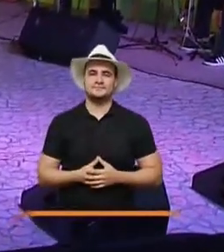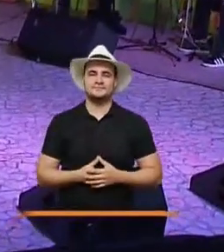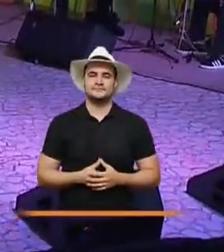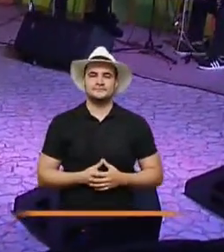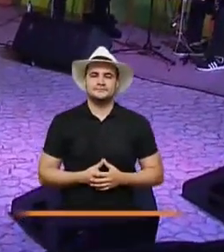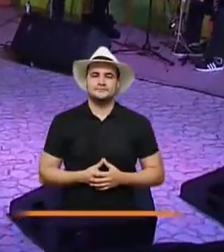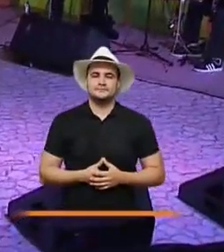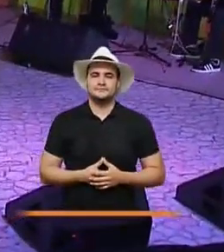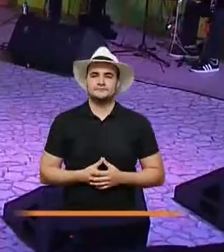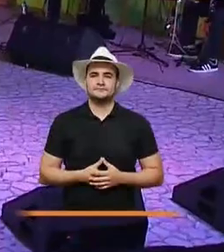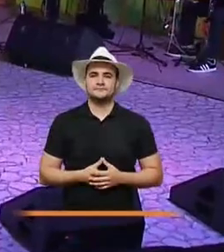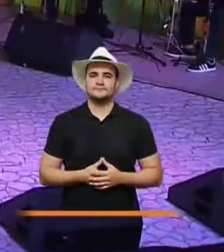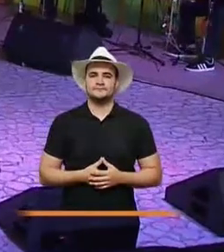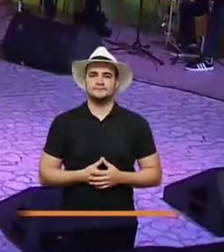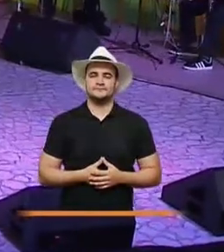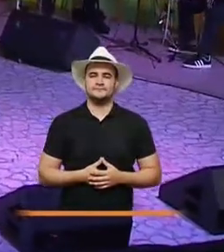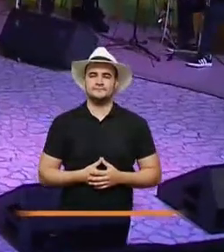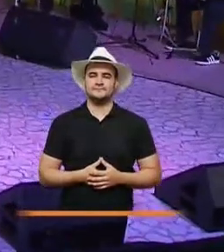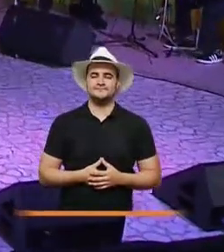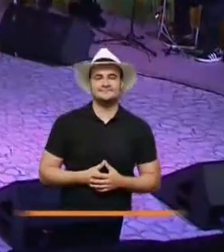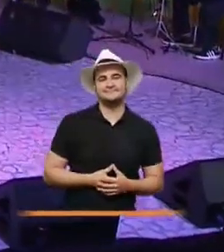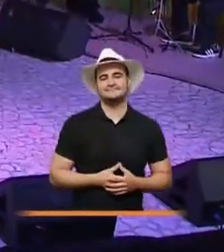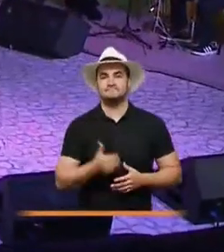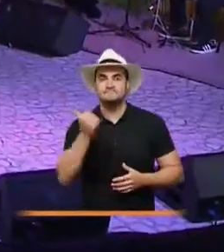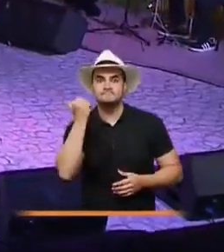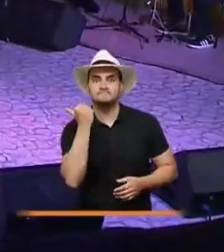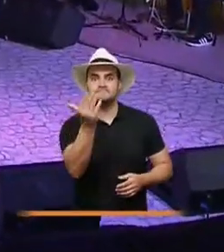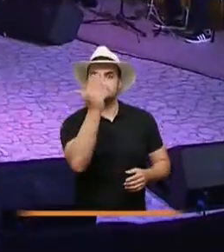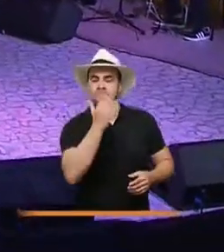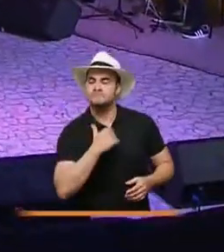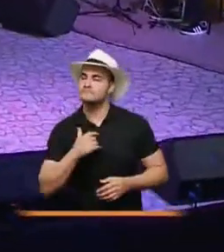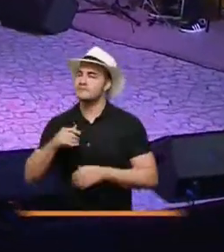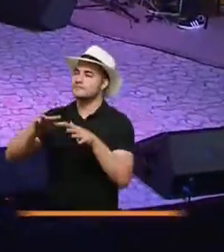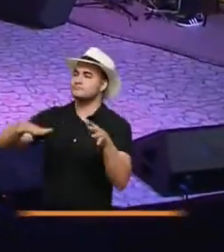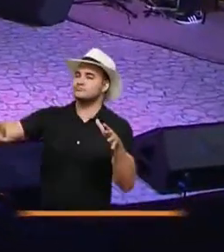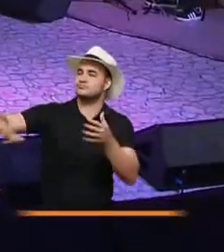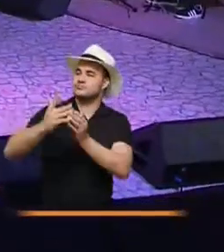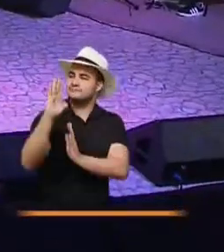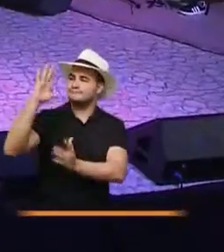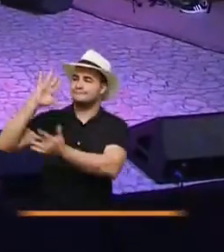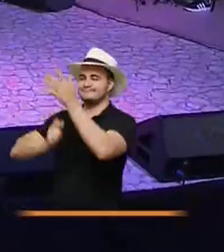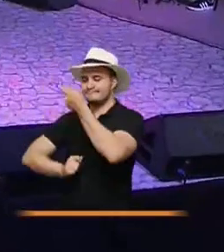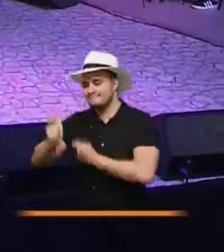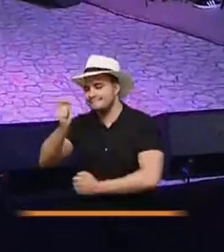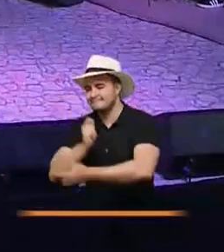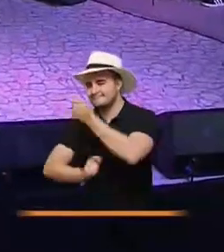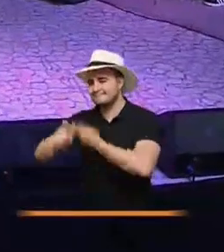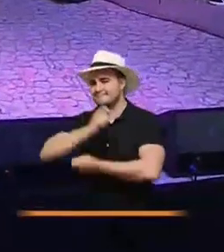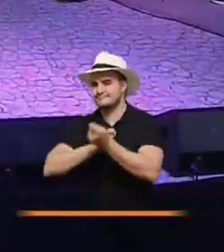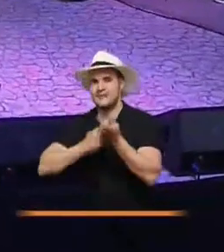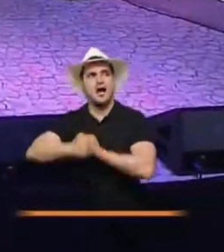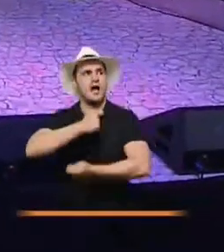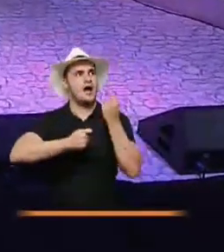está la imagen para ellos nuestro pueblo cafetero ha llevado al extranjero